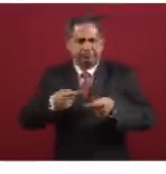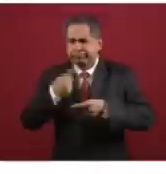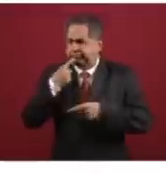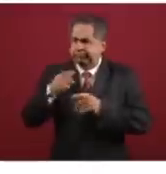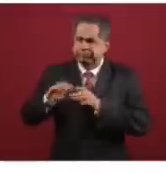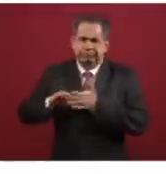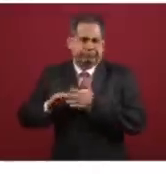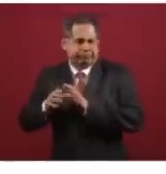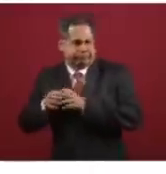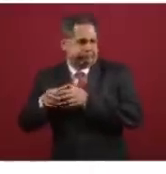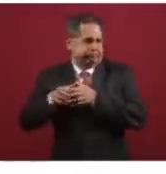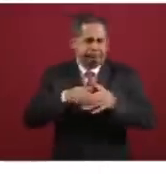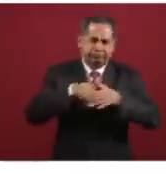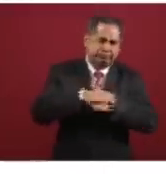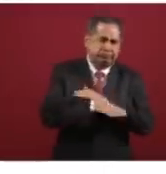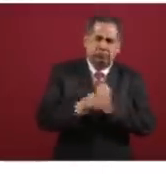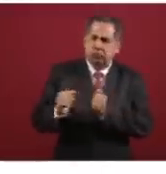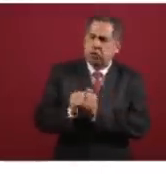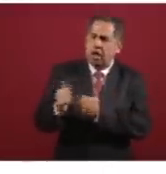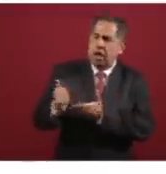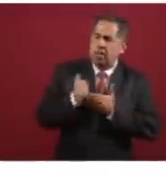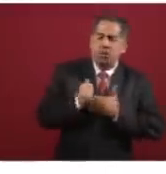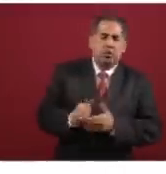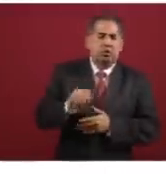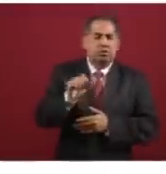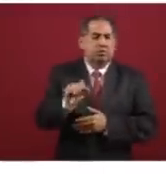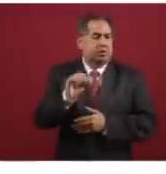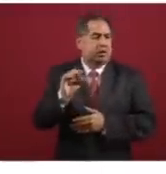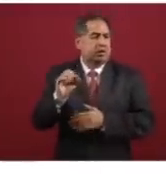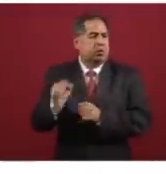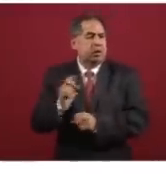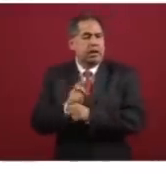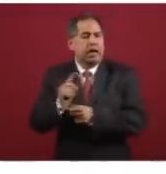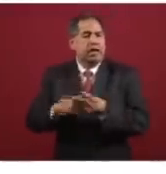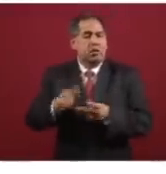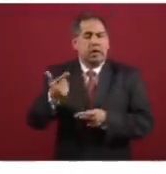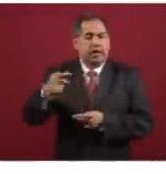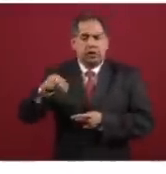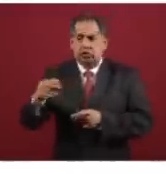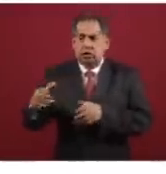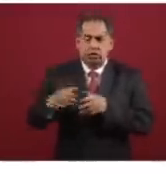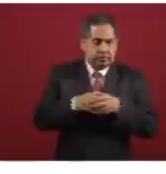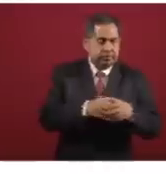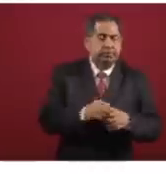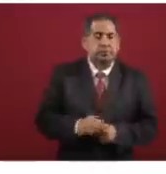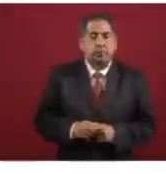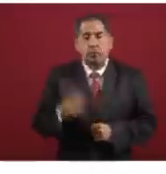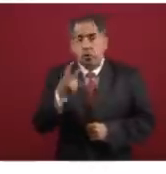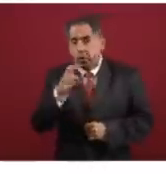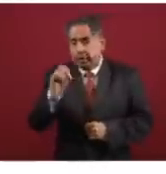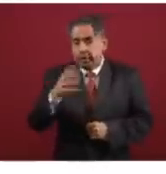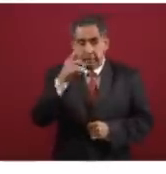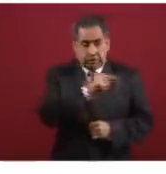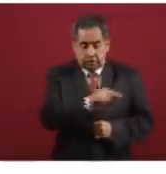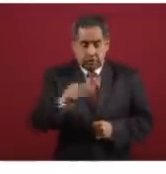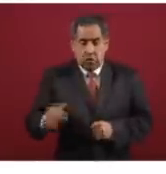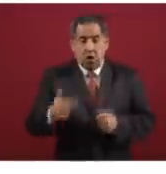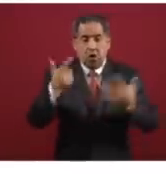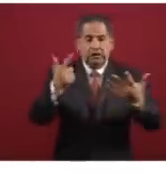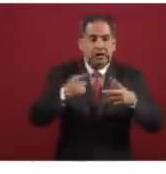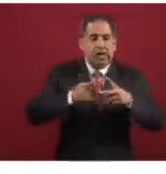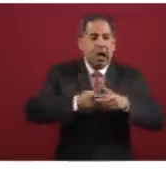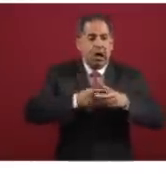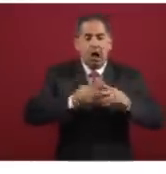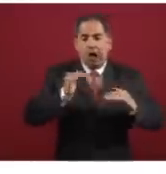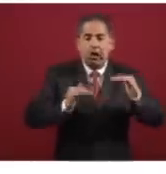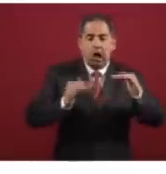operativo en Gas LP con el apoyo de la Secretaría de Seguridad y la Guardia Nacional. De 205 básculas verificadas, 7 estaban descalibradas